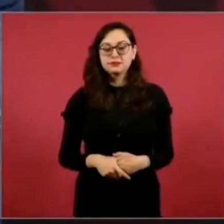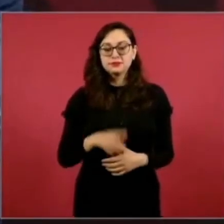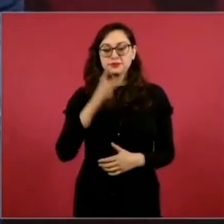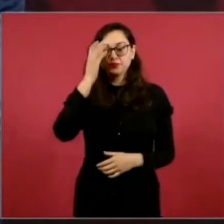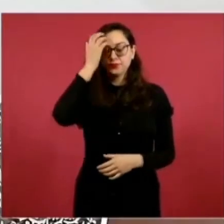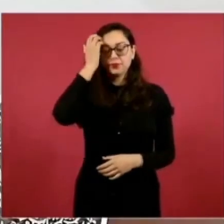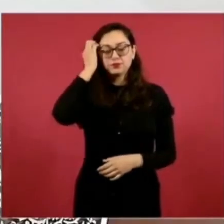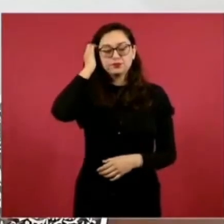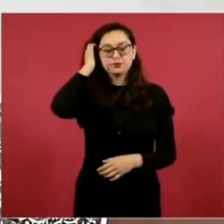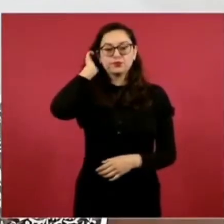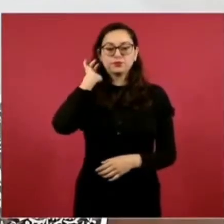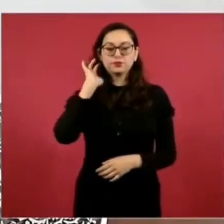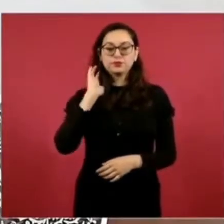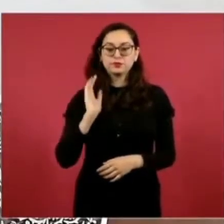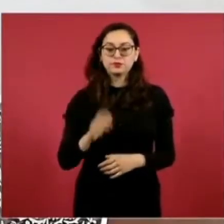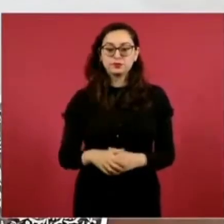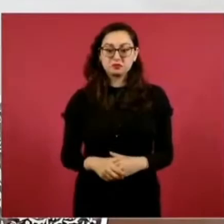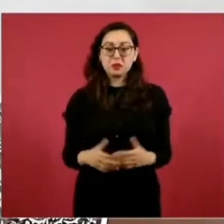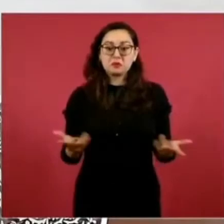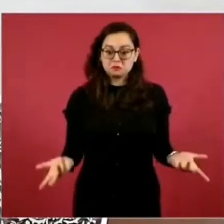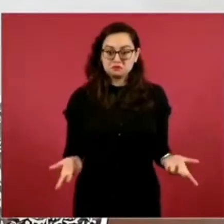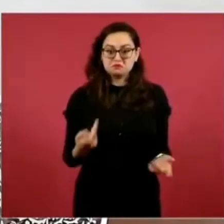este solo